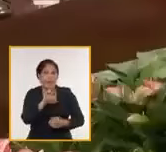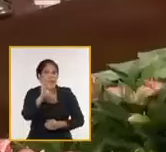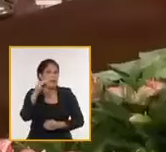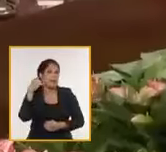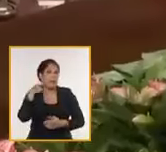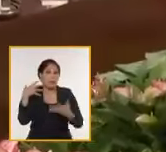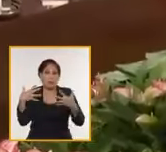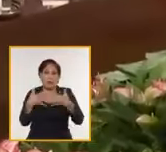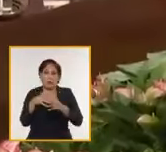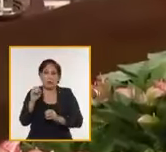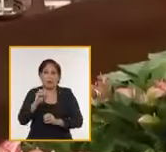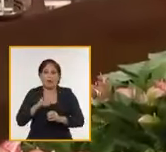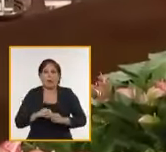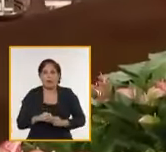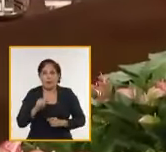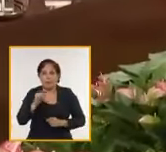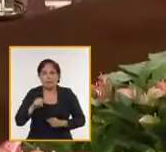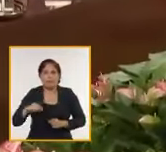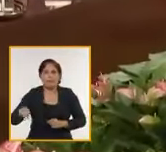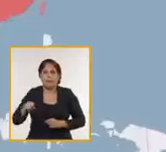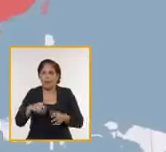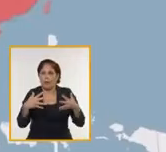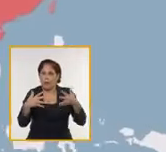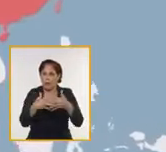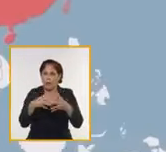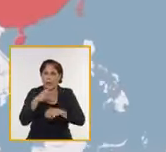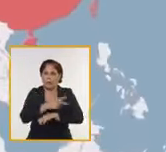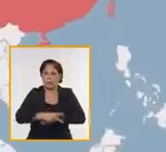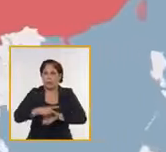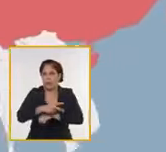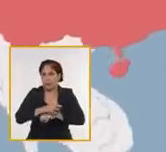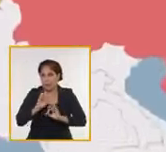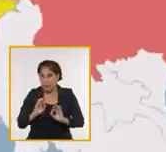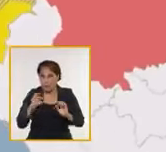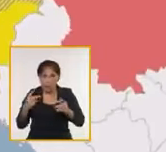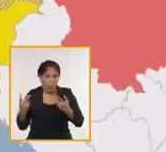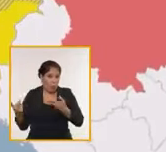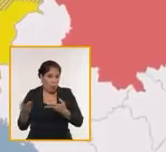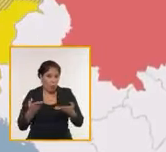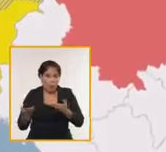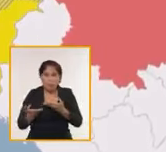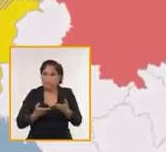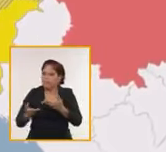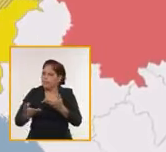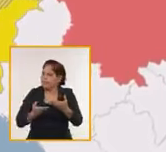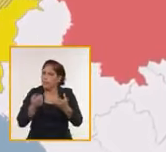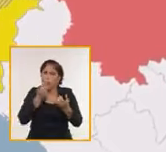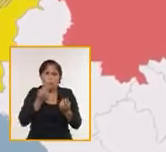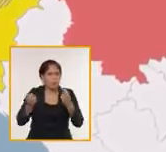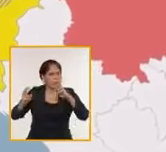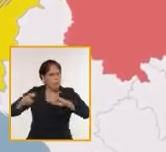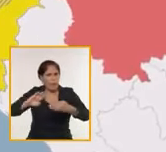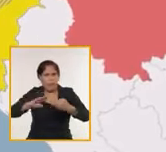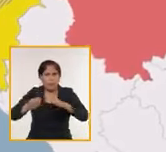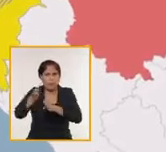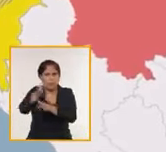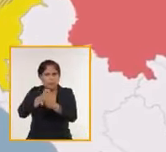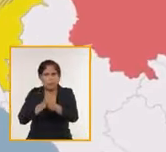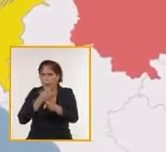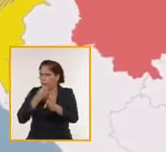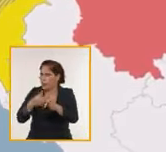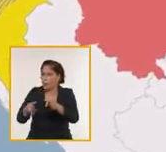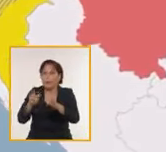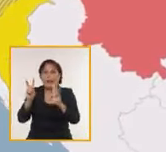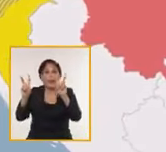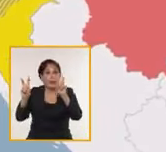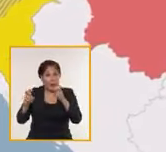años, abriendo un nuevo capítulo en las relaciones bilaterales. Ambos países han acercado posturas sobre sus disputas fronterizas, un